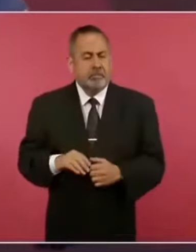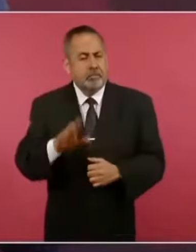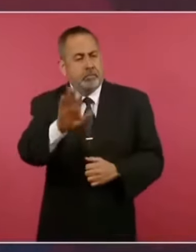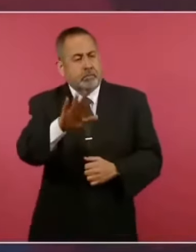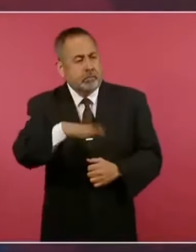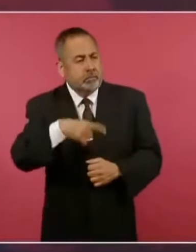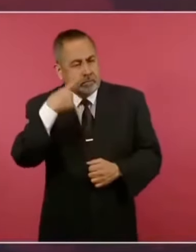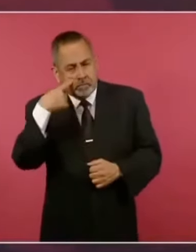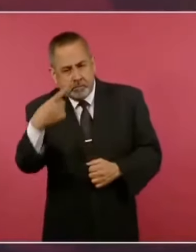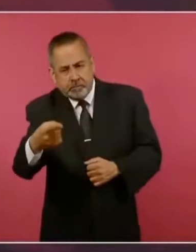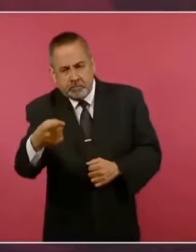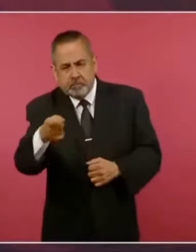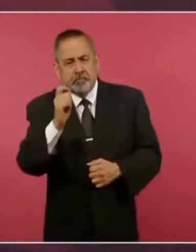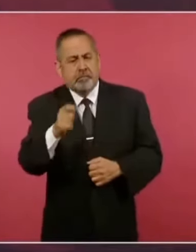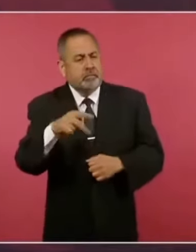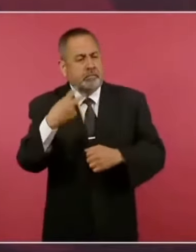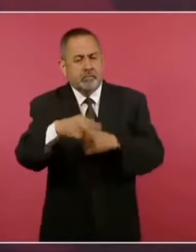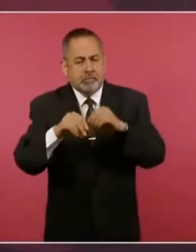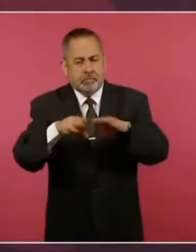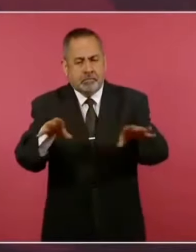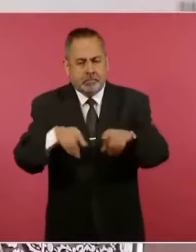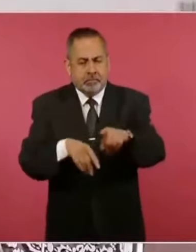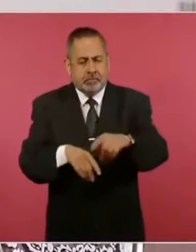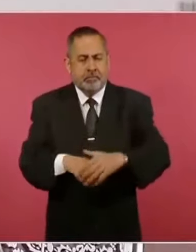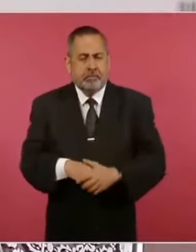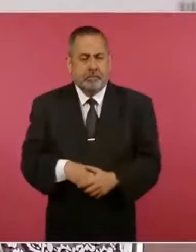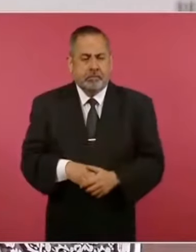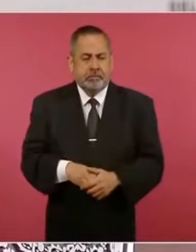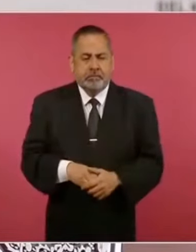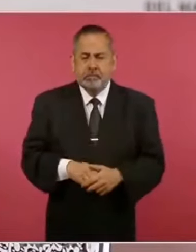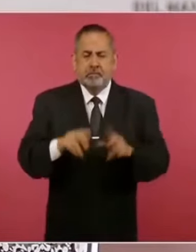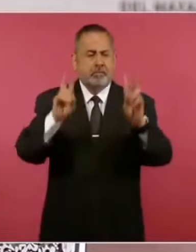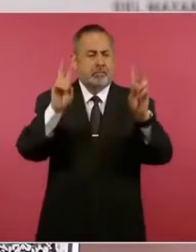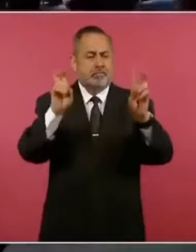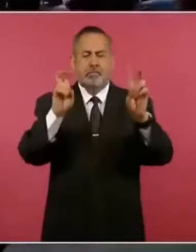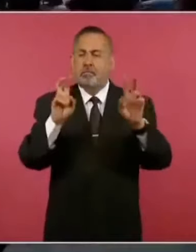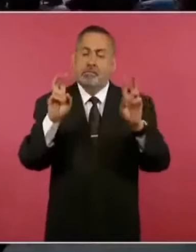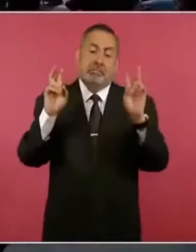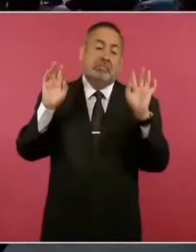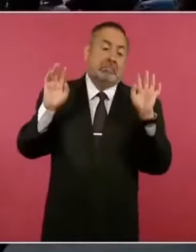mire lo que hay una supuesta